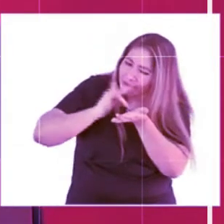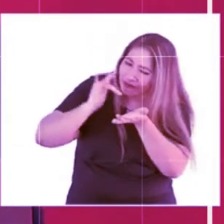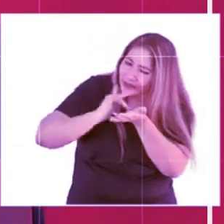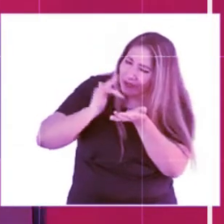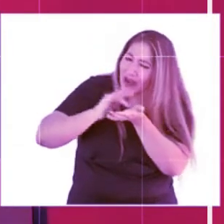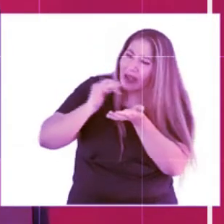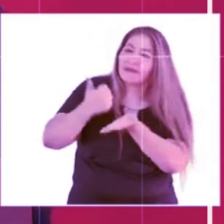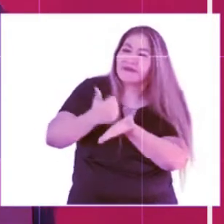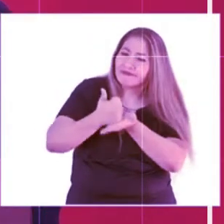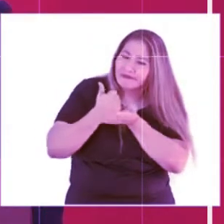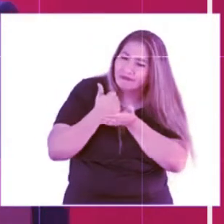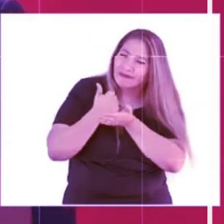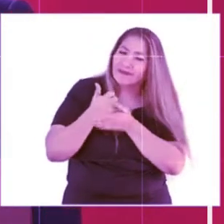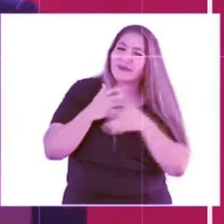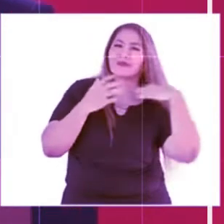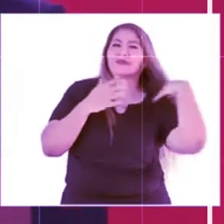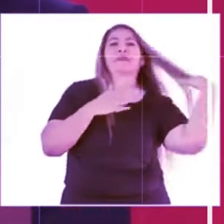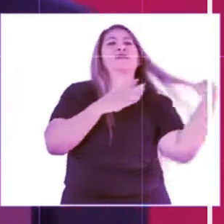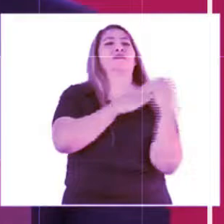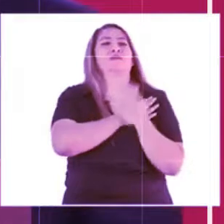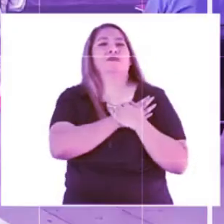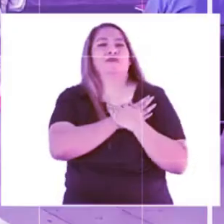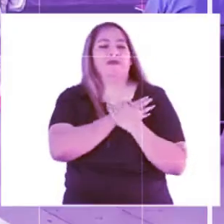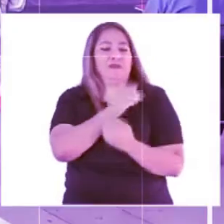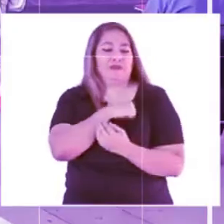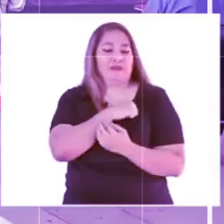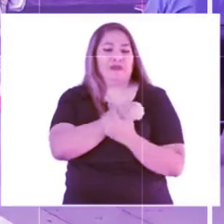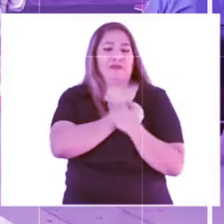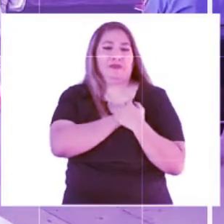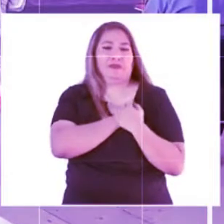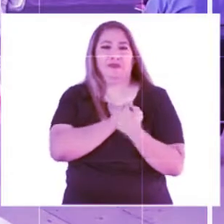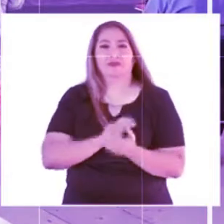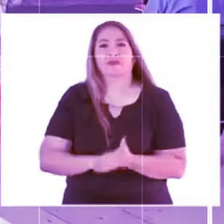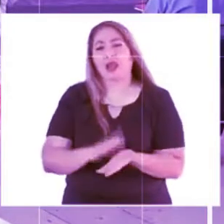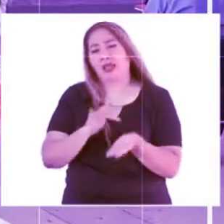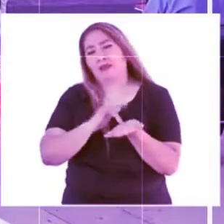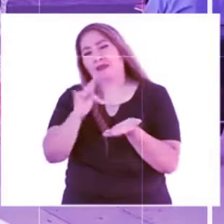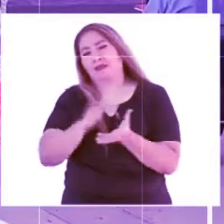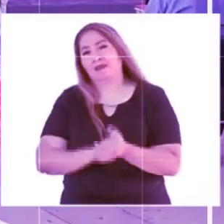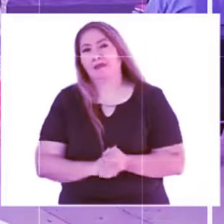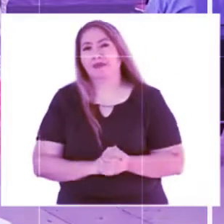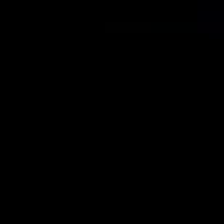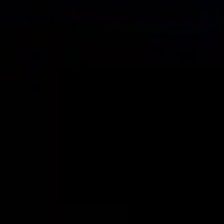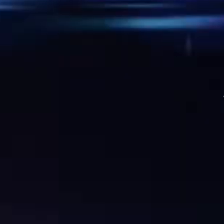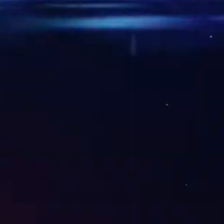gracias de todo corazón. Gracias.